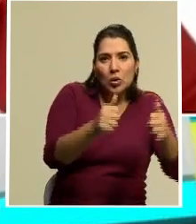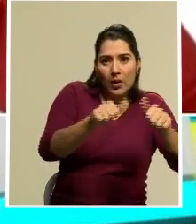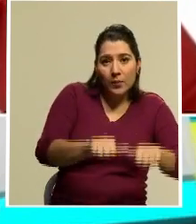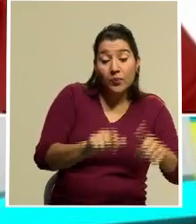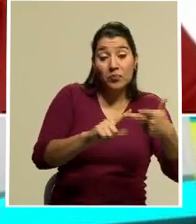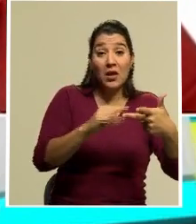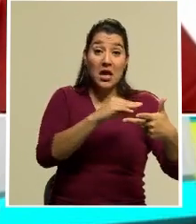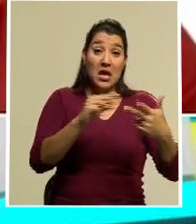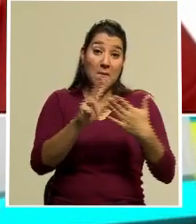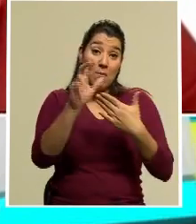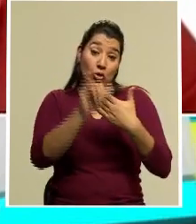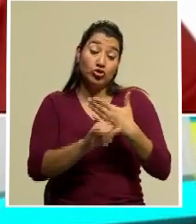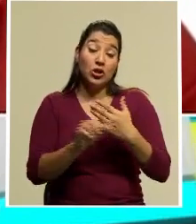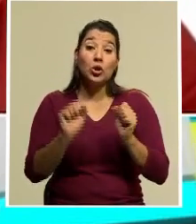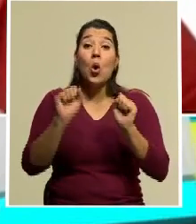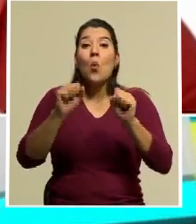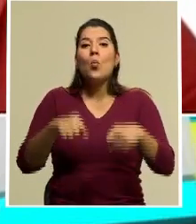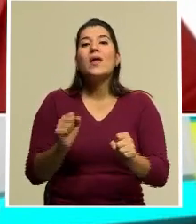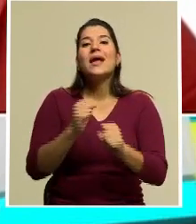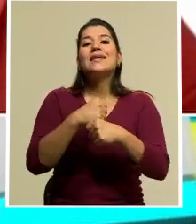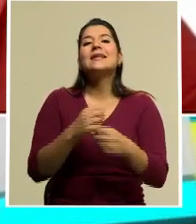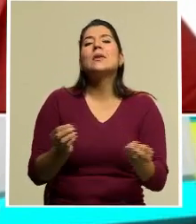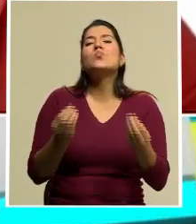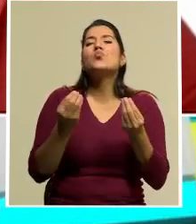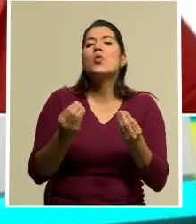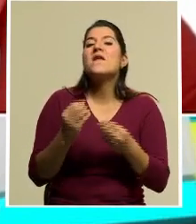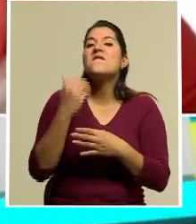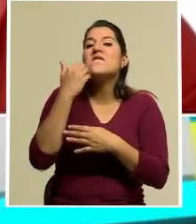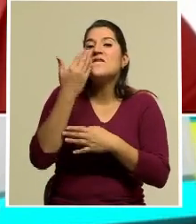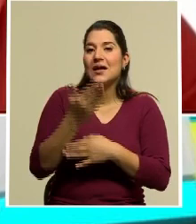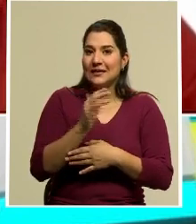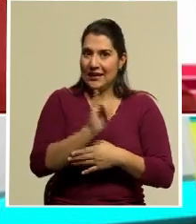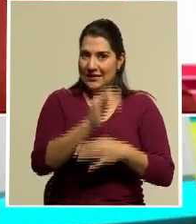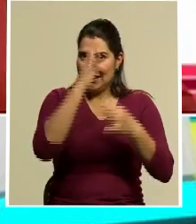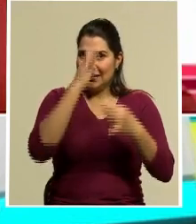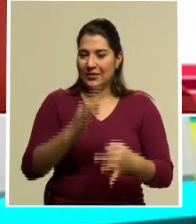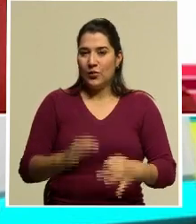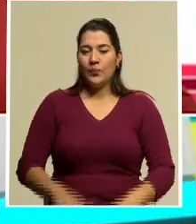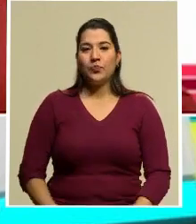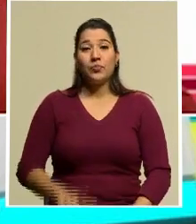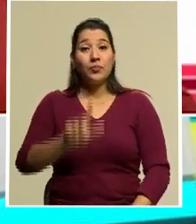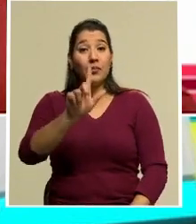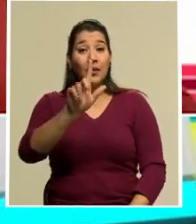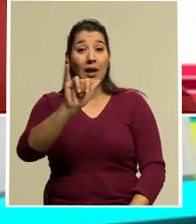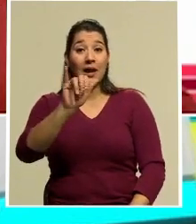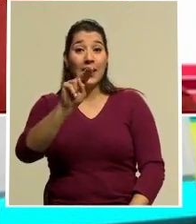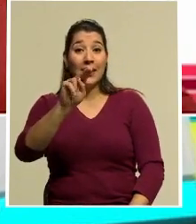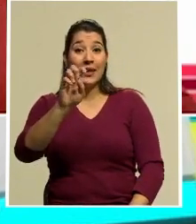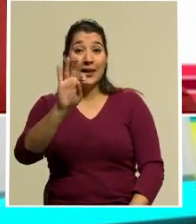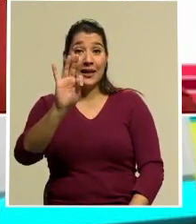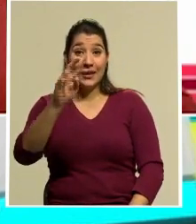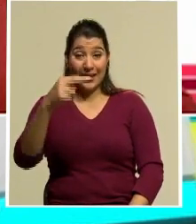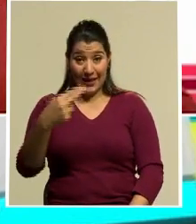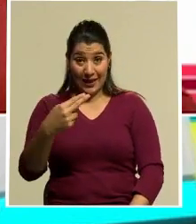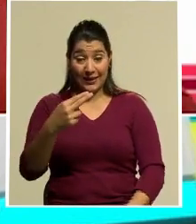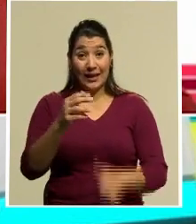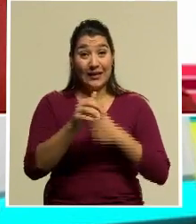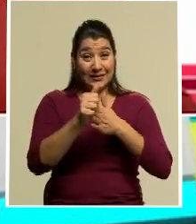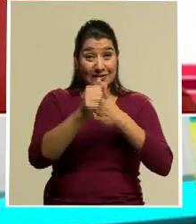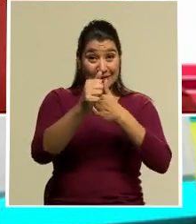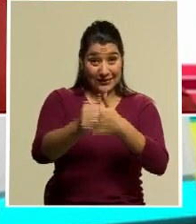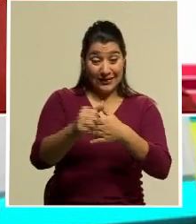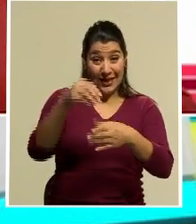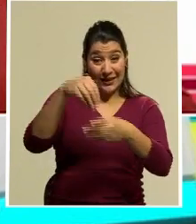proyectos que nos pueden facilitar muchísimo ese accionar. Doña Linet, el dirigente socialcristiano